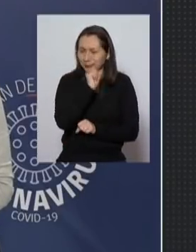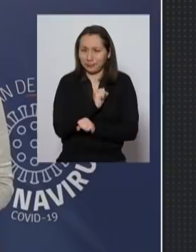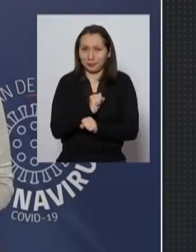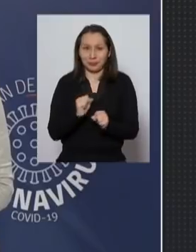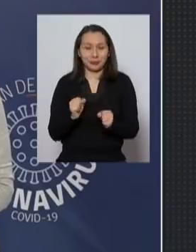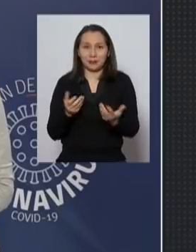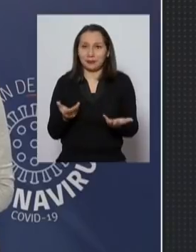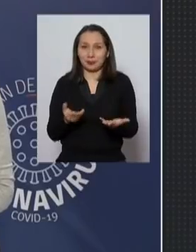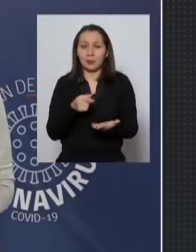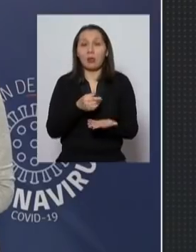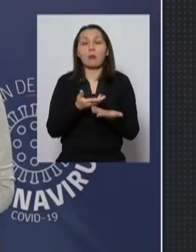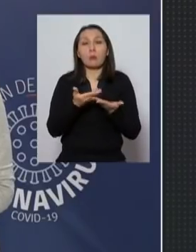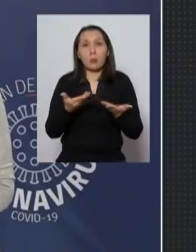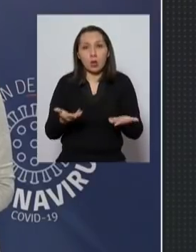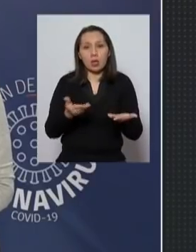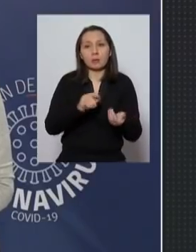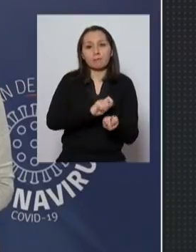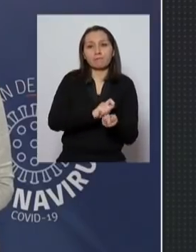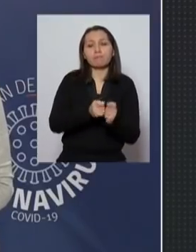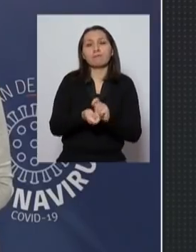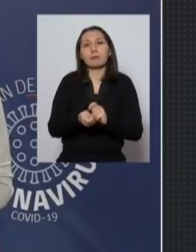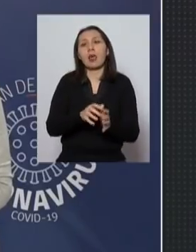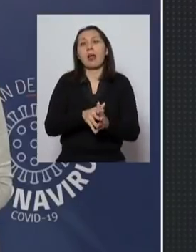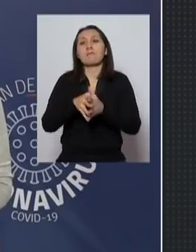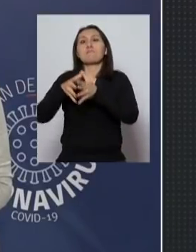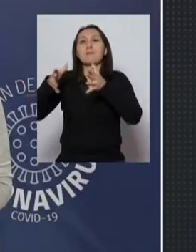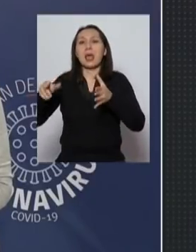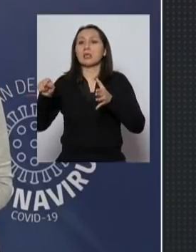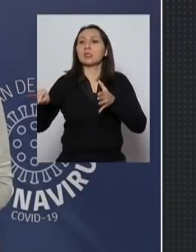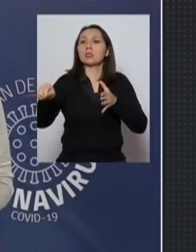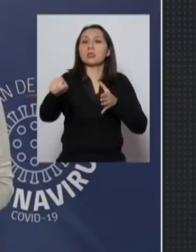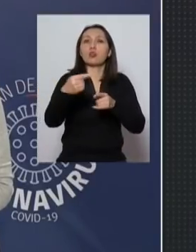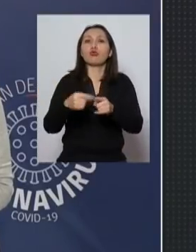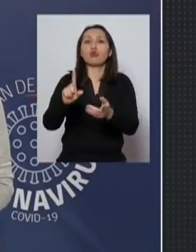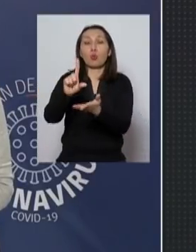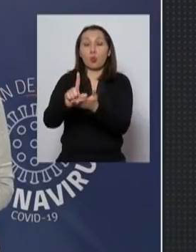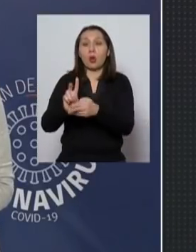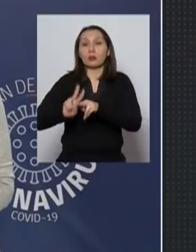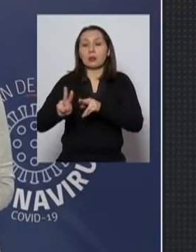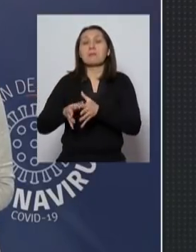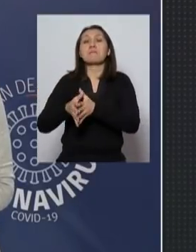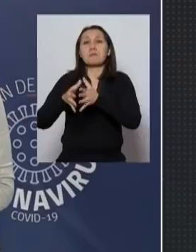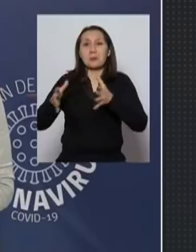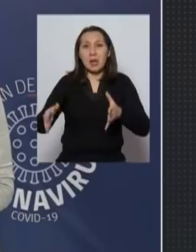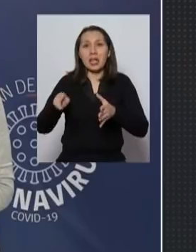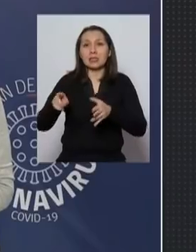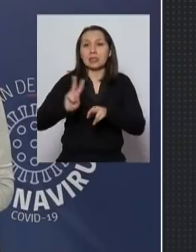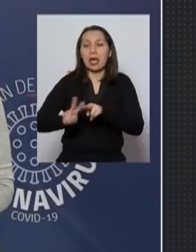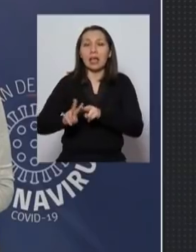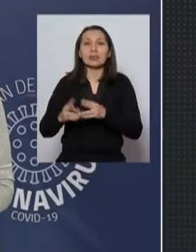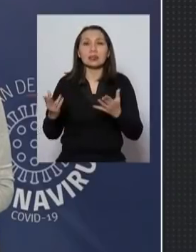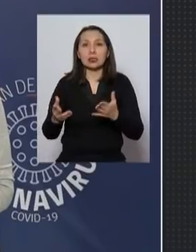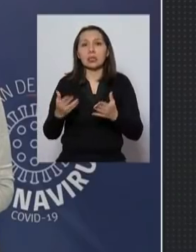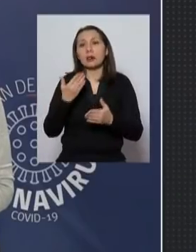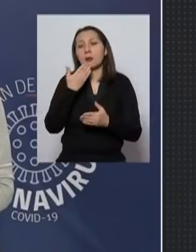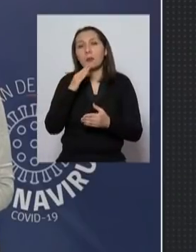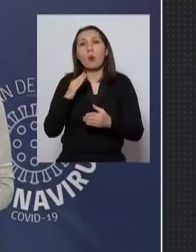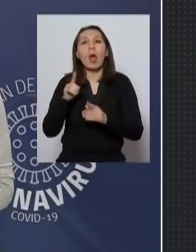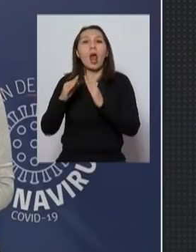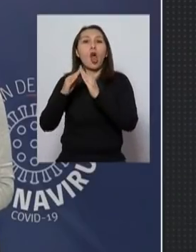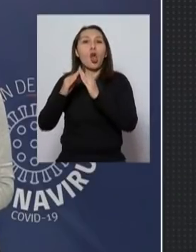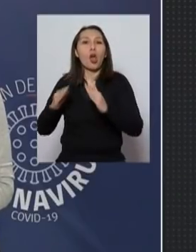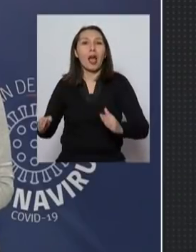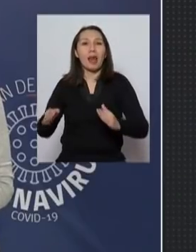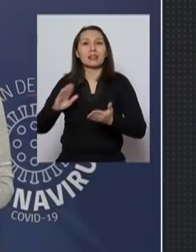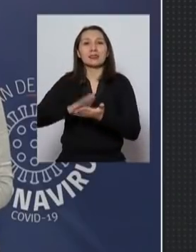difícil y es por eso que hemos amplificado enormemente y estamos y vamos a seguir el concepto de